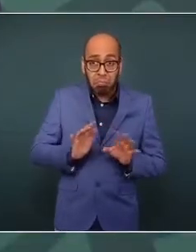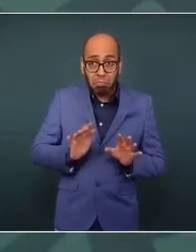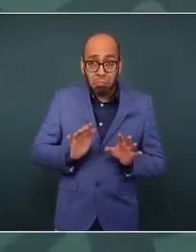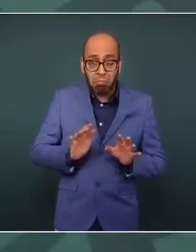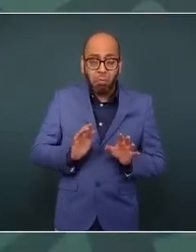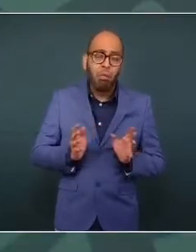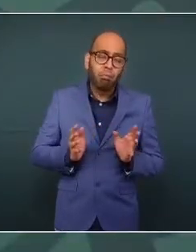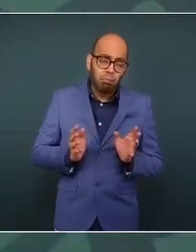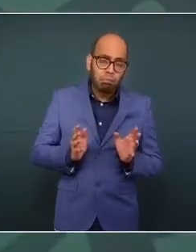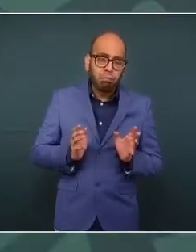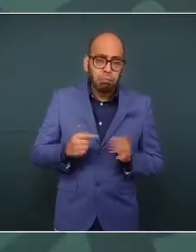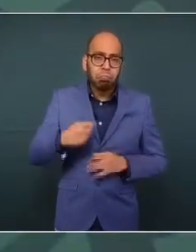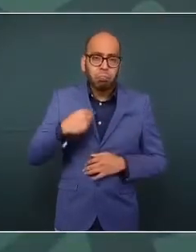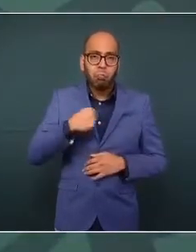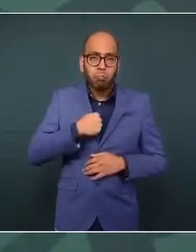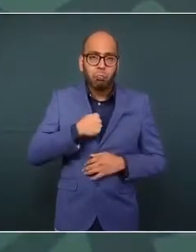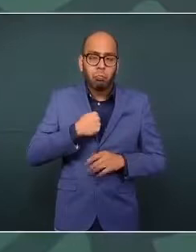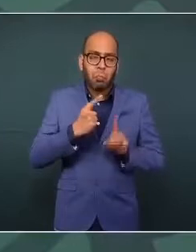me voy a retirar,